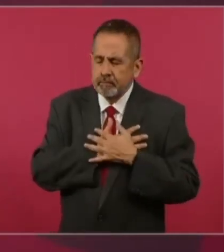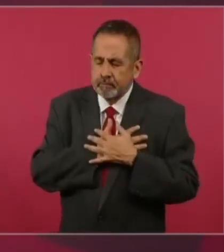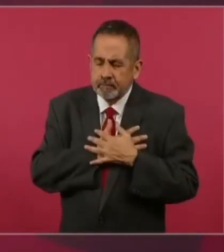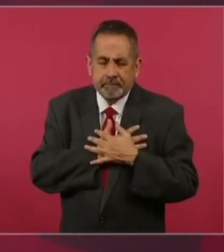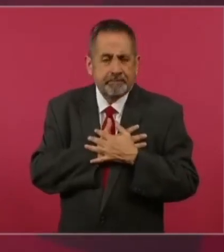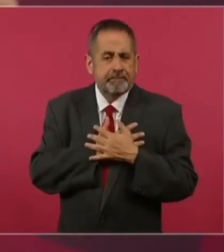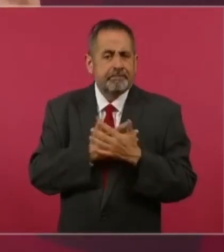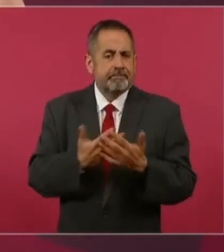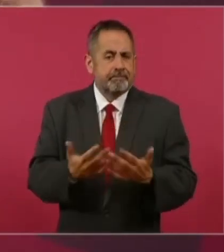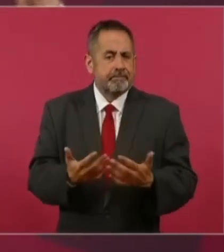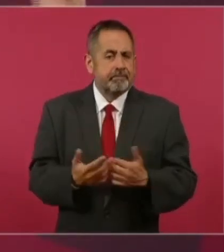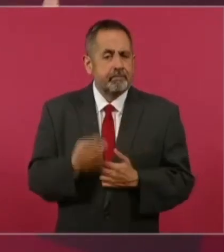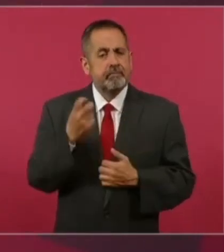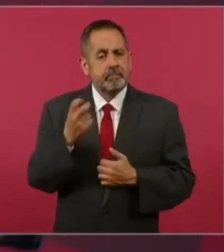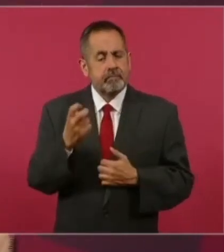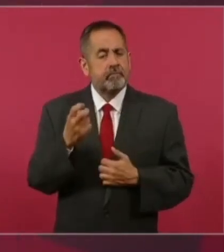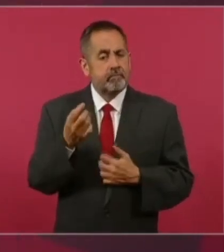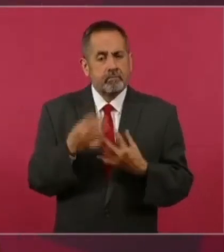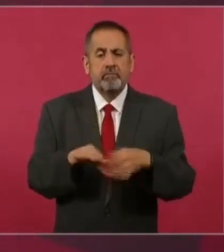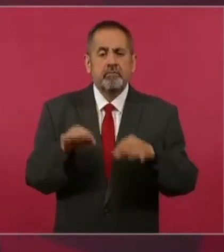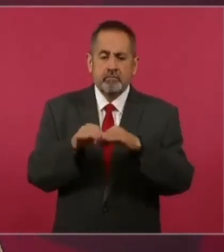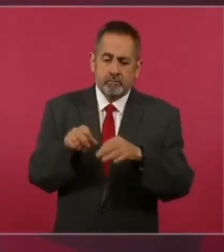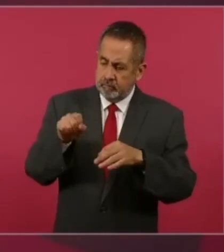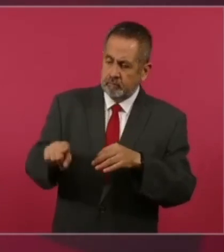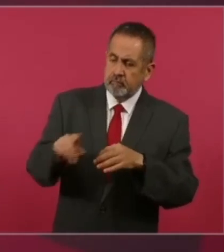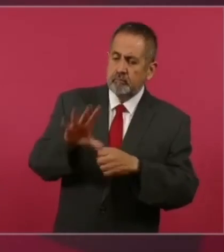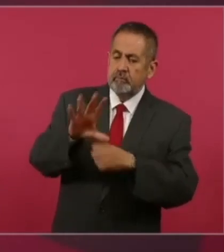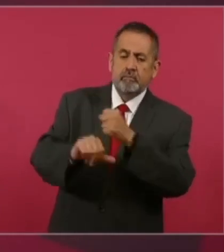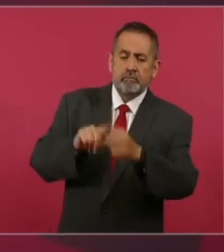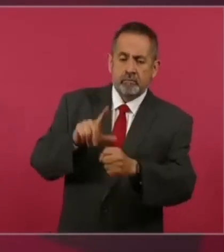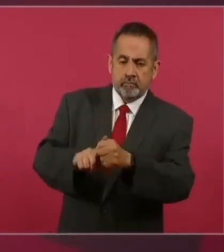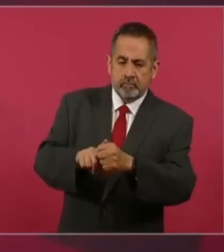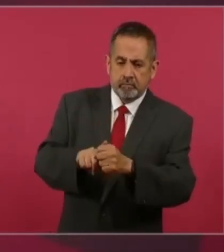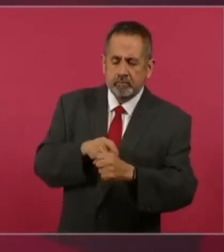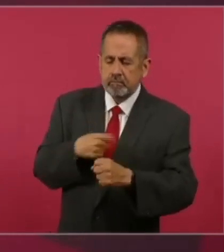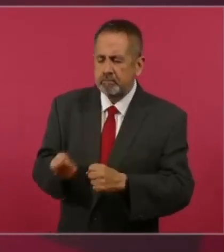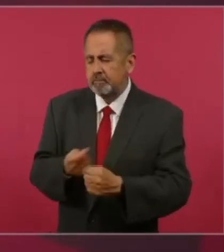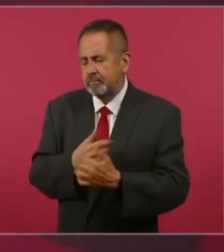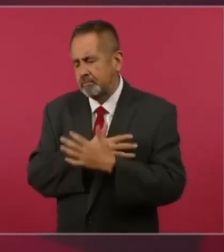Y esto tiene que ver con los animales, desde luego.